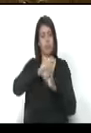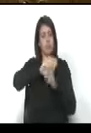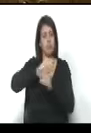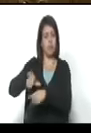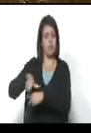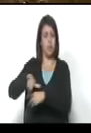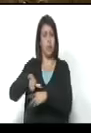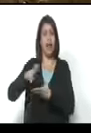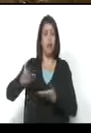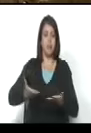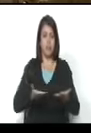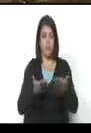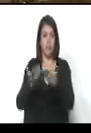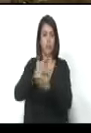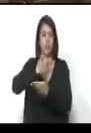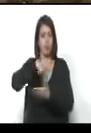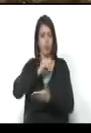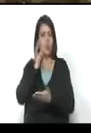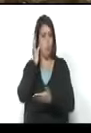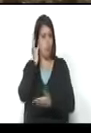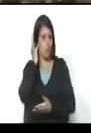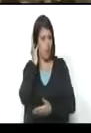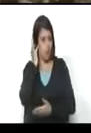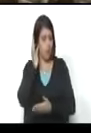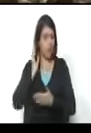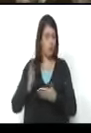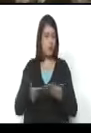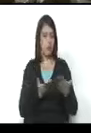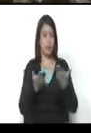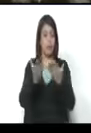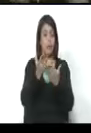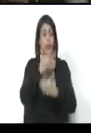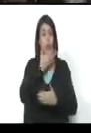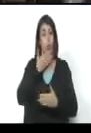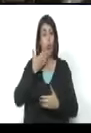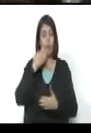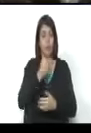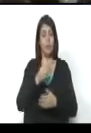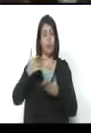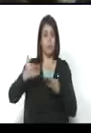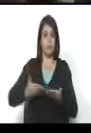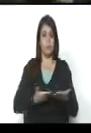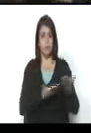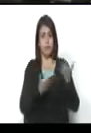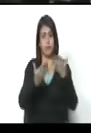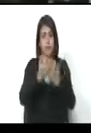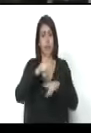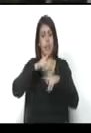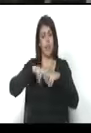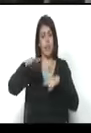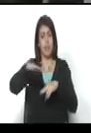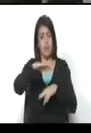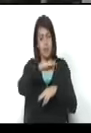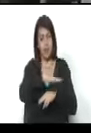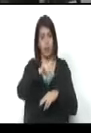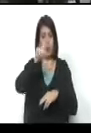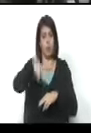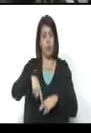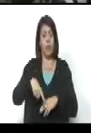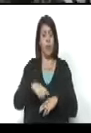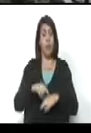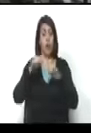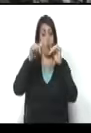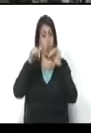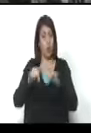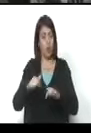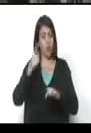excluidos, al servicio de nosotras las mujeres, al servicio de la juventud, al servicio de los niños y de las niñas, y por eso